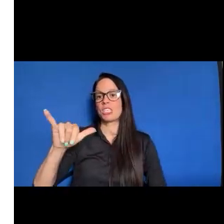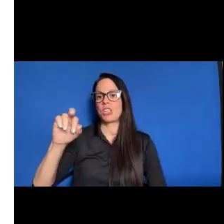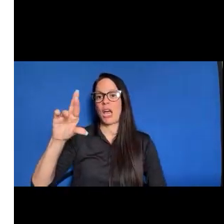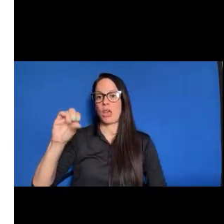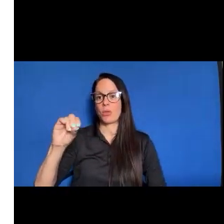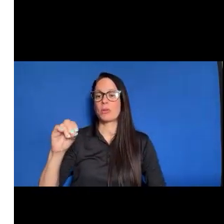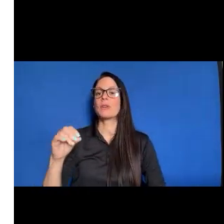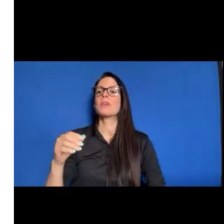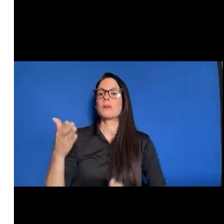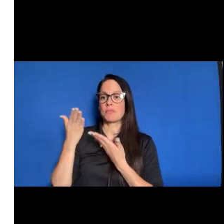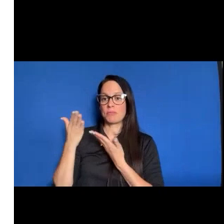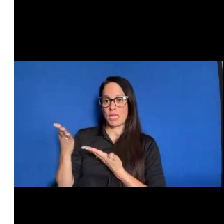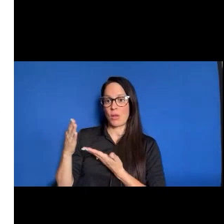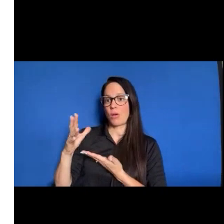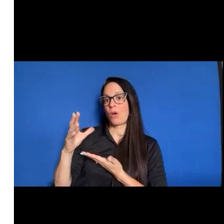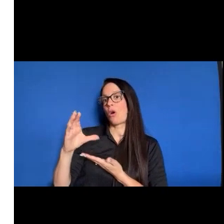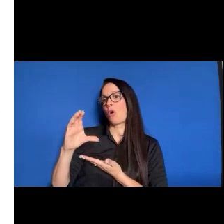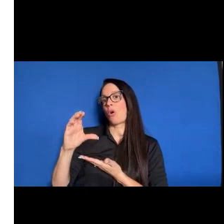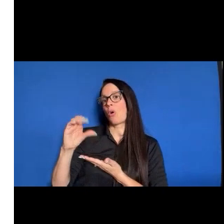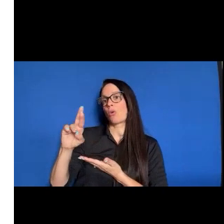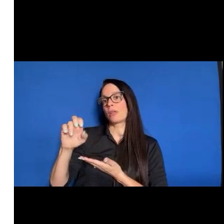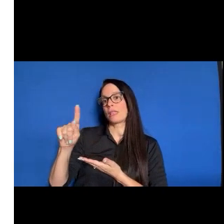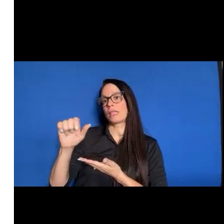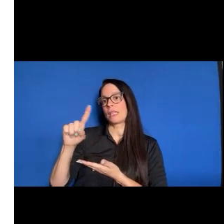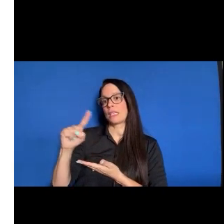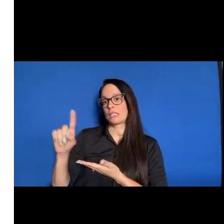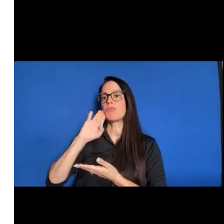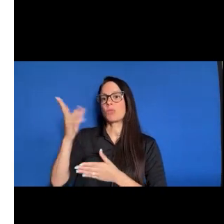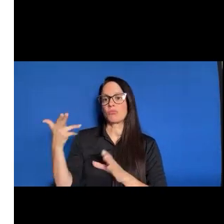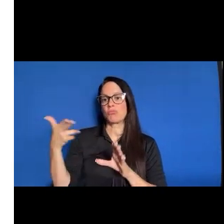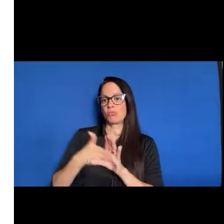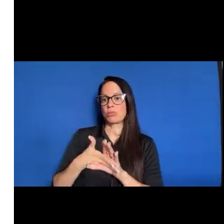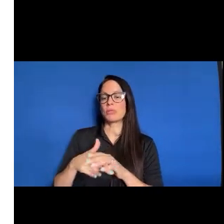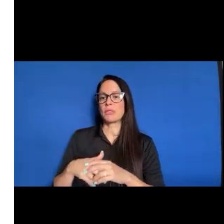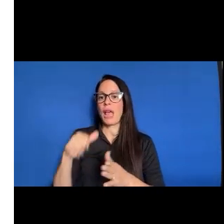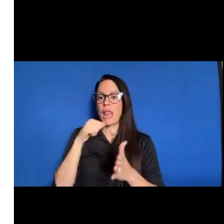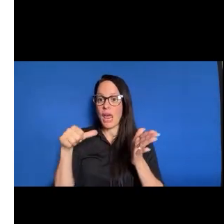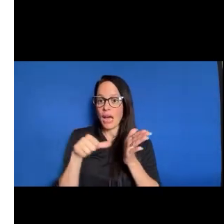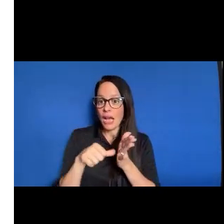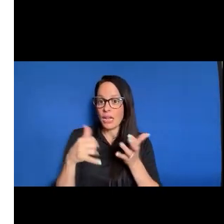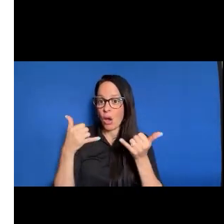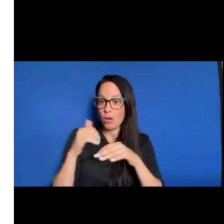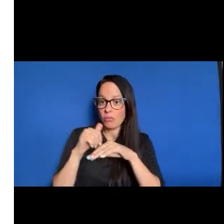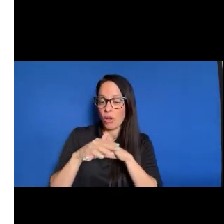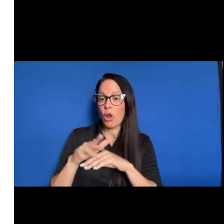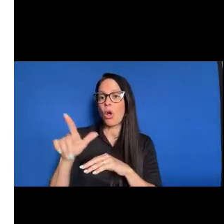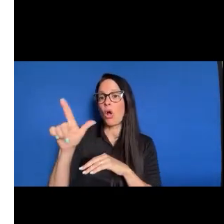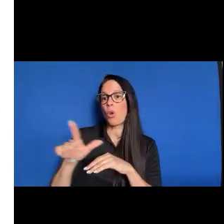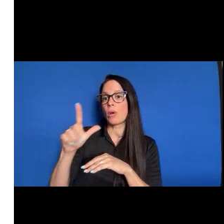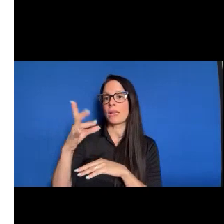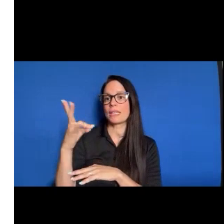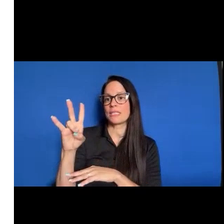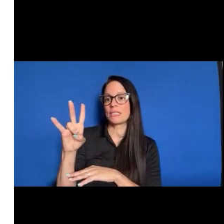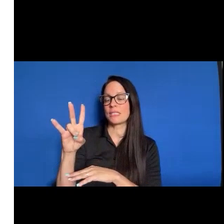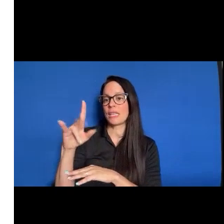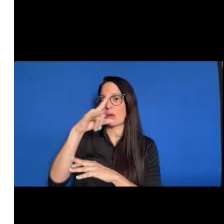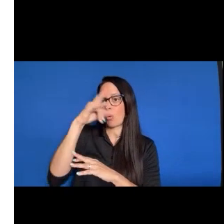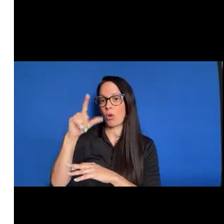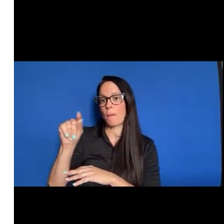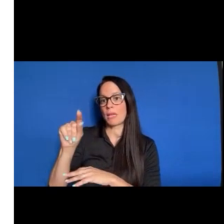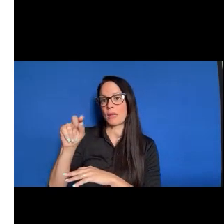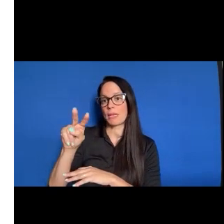se reincorporará en las próximas reuniones. La carta de designación la habrán recibido hoy lunes 17 de junio del 2024 mediante correo